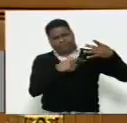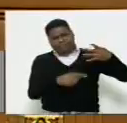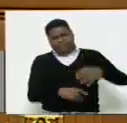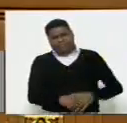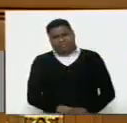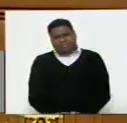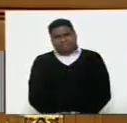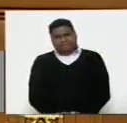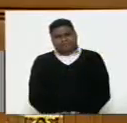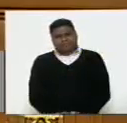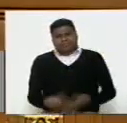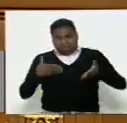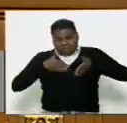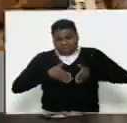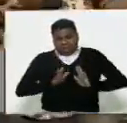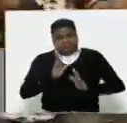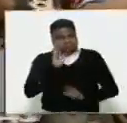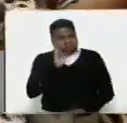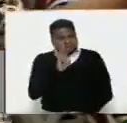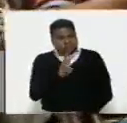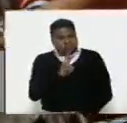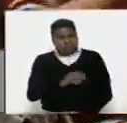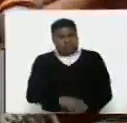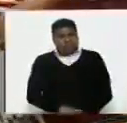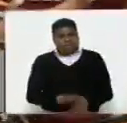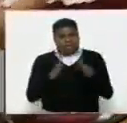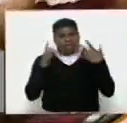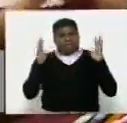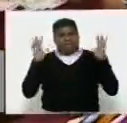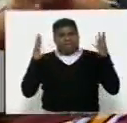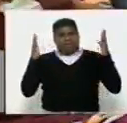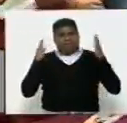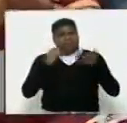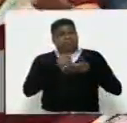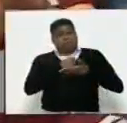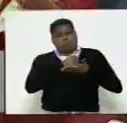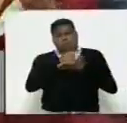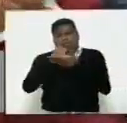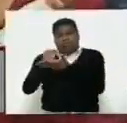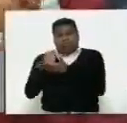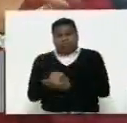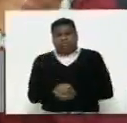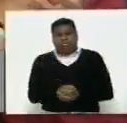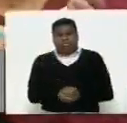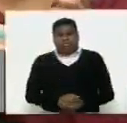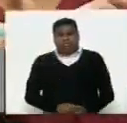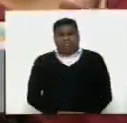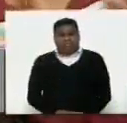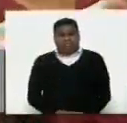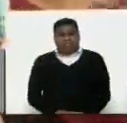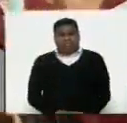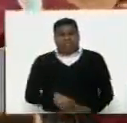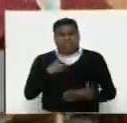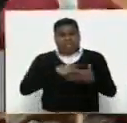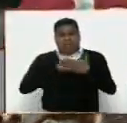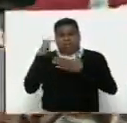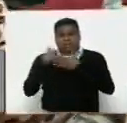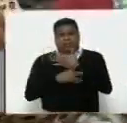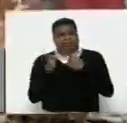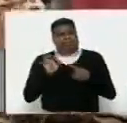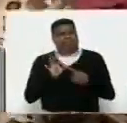nacer, ella aplaudiendo, ayudando ese programa,